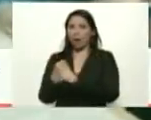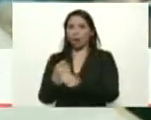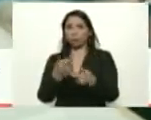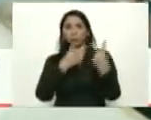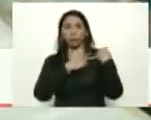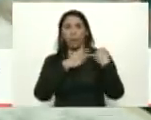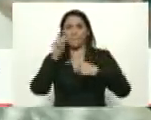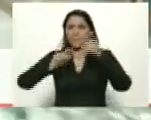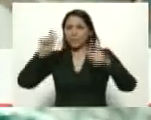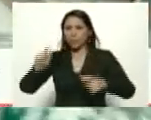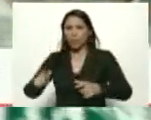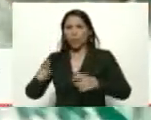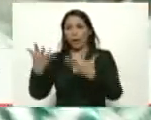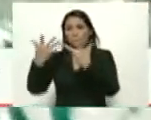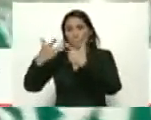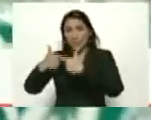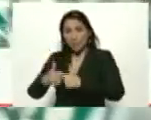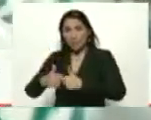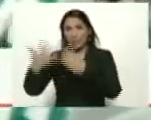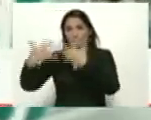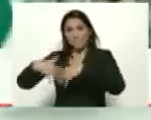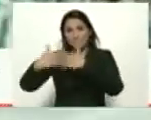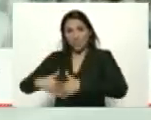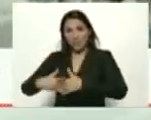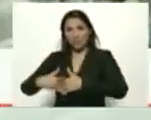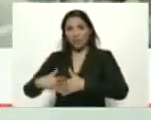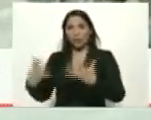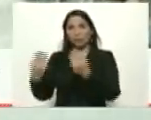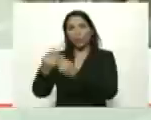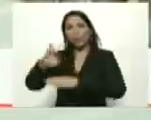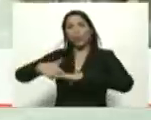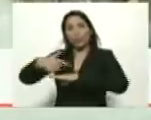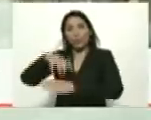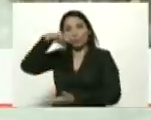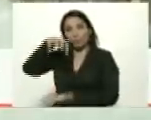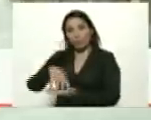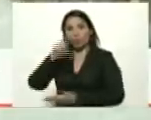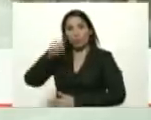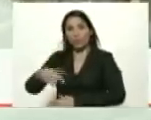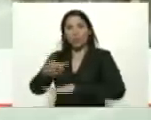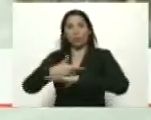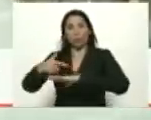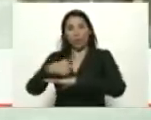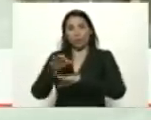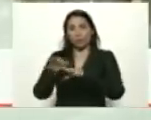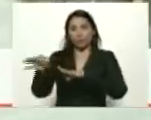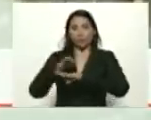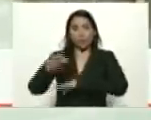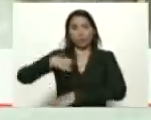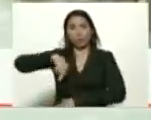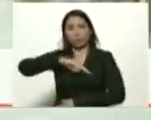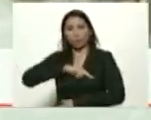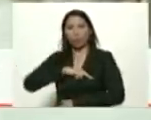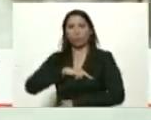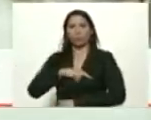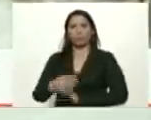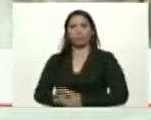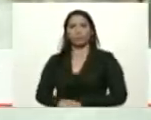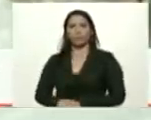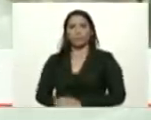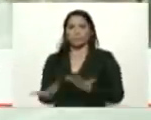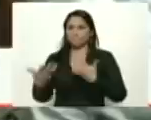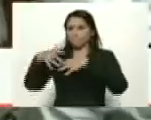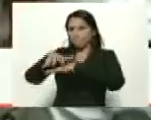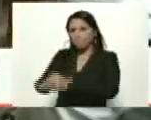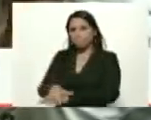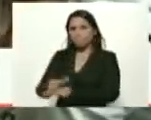la gente que administra la empresa, con el gobierno regional, con el gobierno municipal, nosotros de la mano